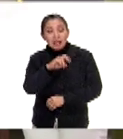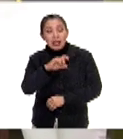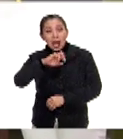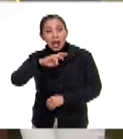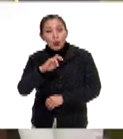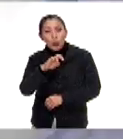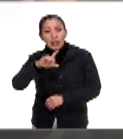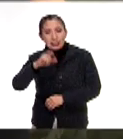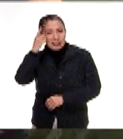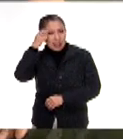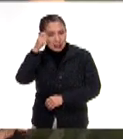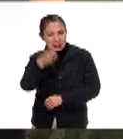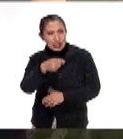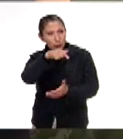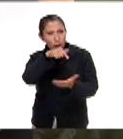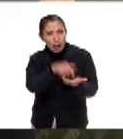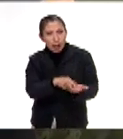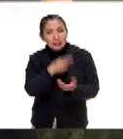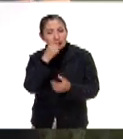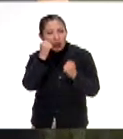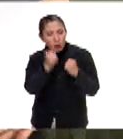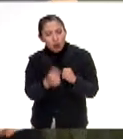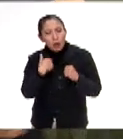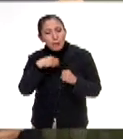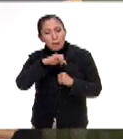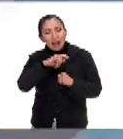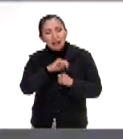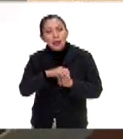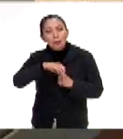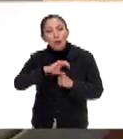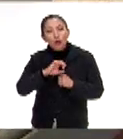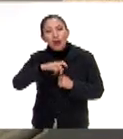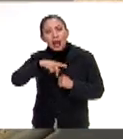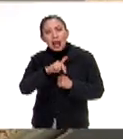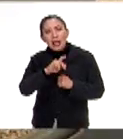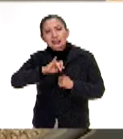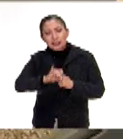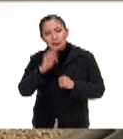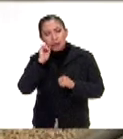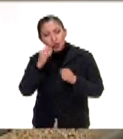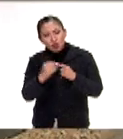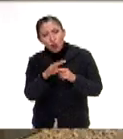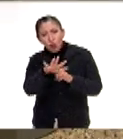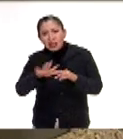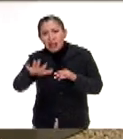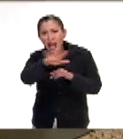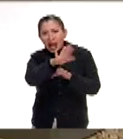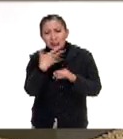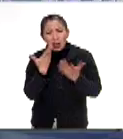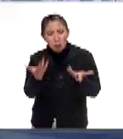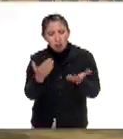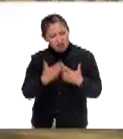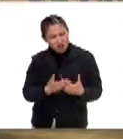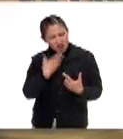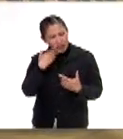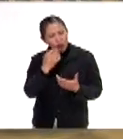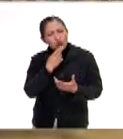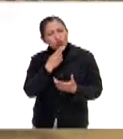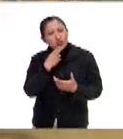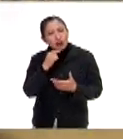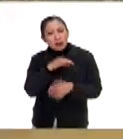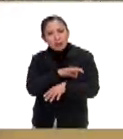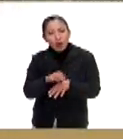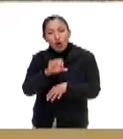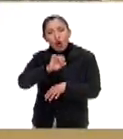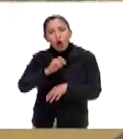Argüelles, directora de este lugar, seguramente Martín Munkácsy sintió gran impacto al ver las casas de corte funcionalista diseñadas